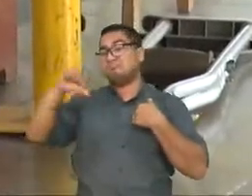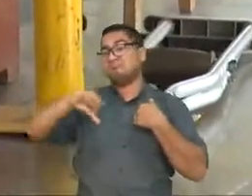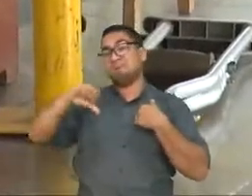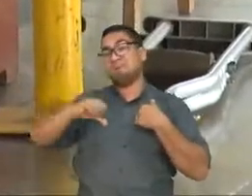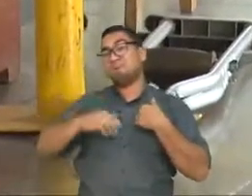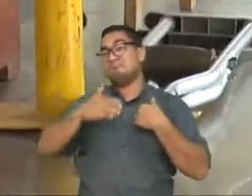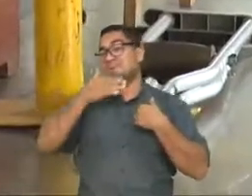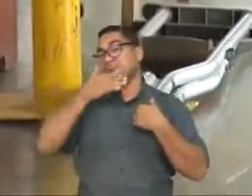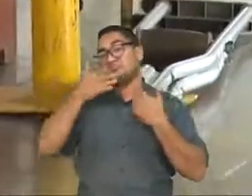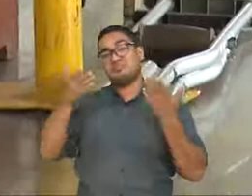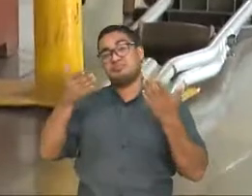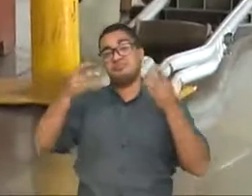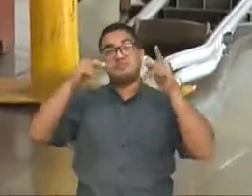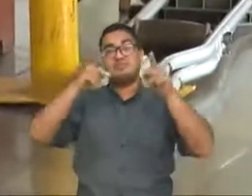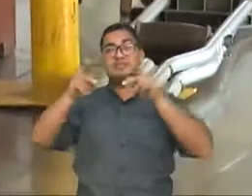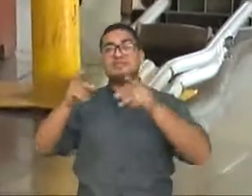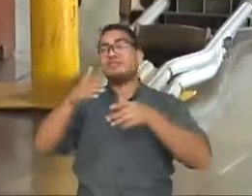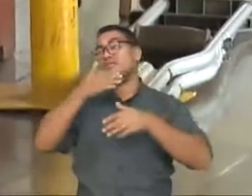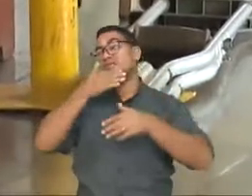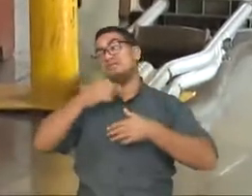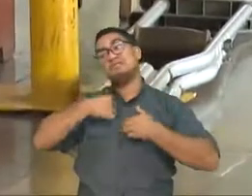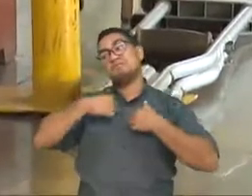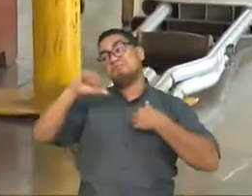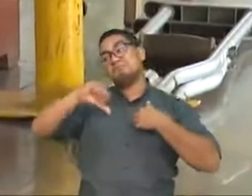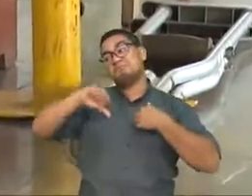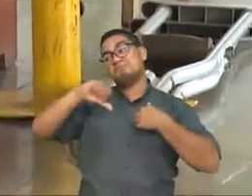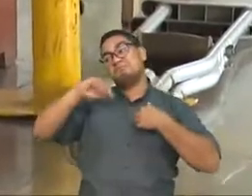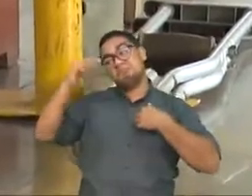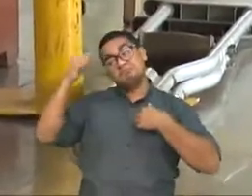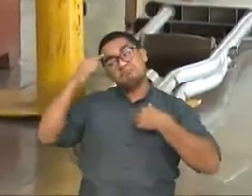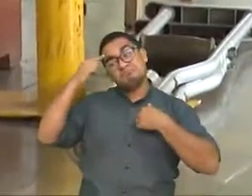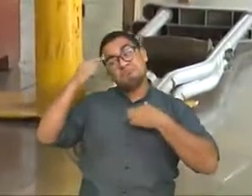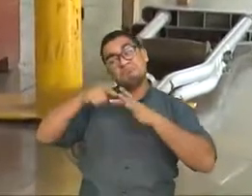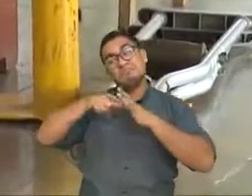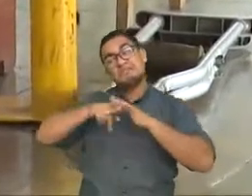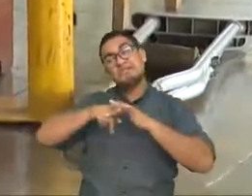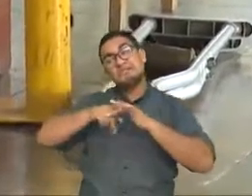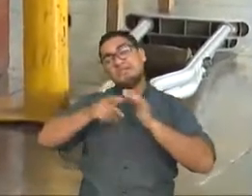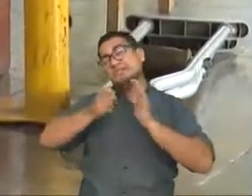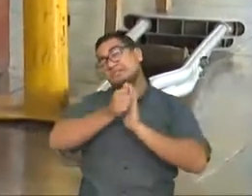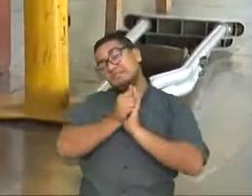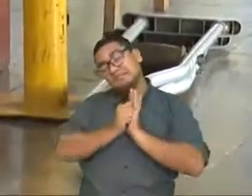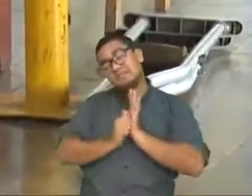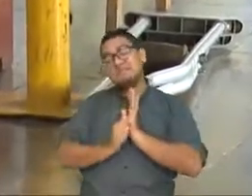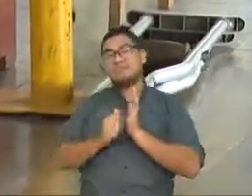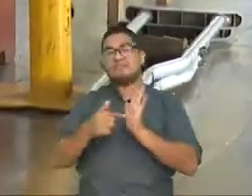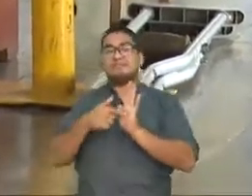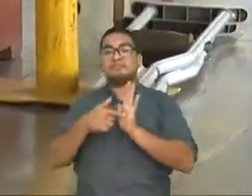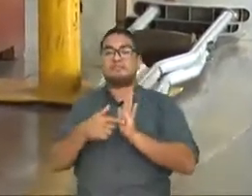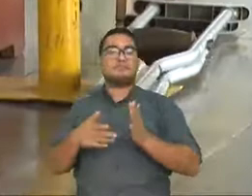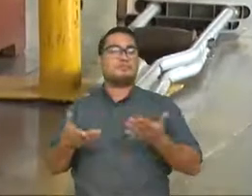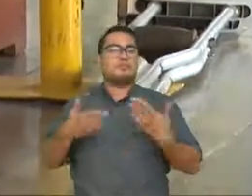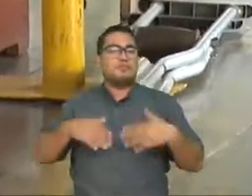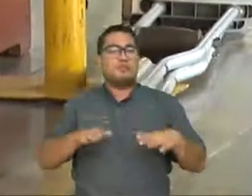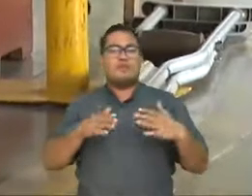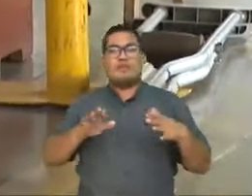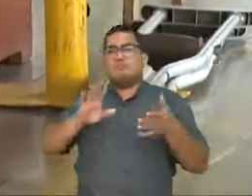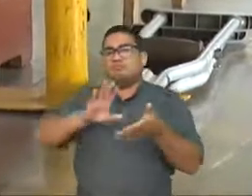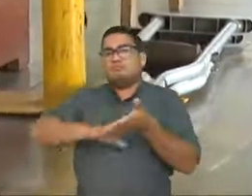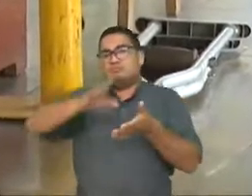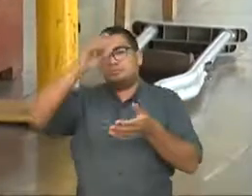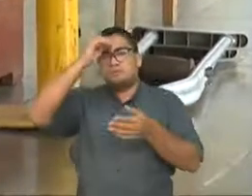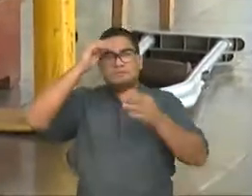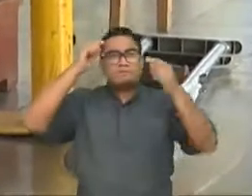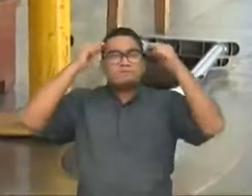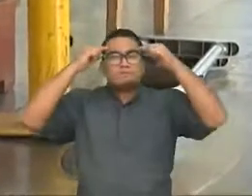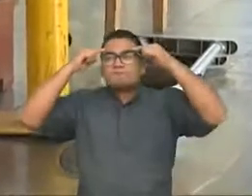pasa por la mente a los pacientes. Se enferman psicológicamente, mientras si ellos tienen ocupado su, su